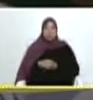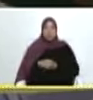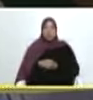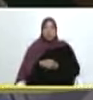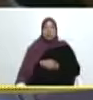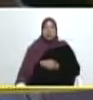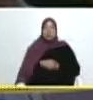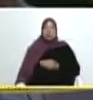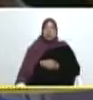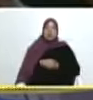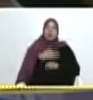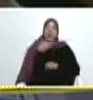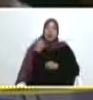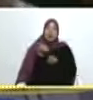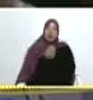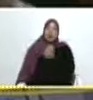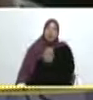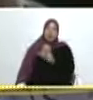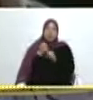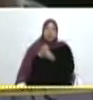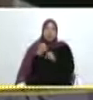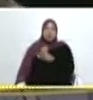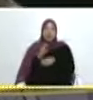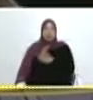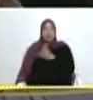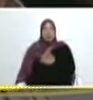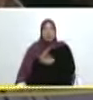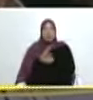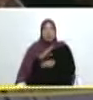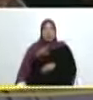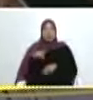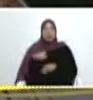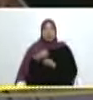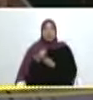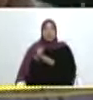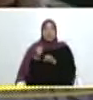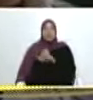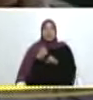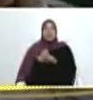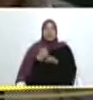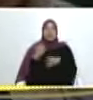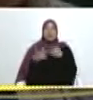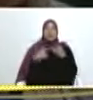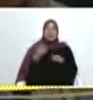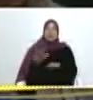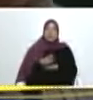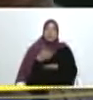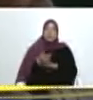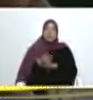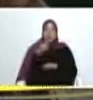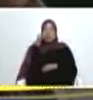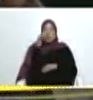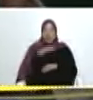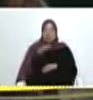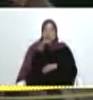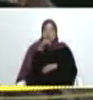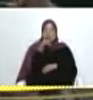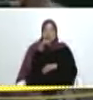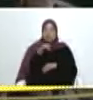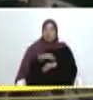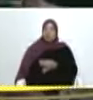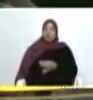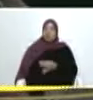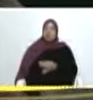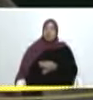que nos unen son el amor, el querer y el cuidar. Y que nuestros nudos críticos principales están diagnosticados porque tenemos